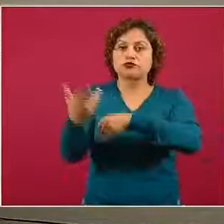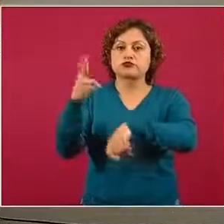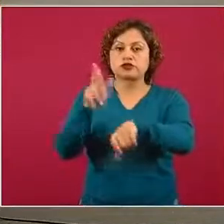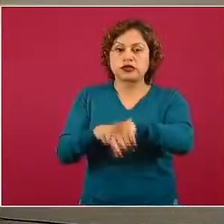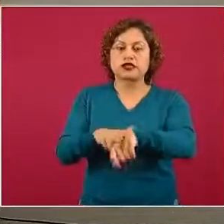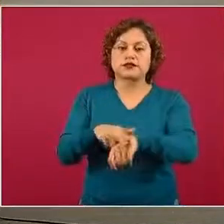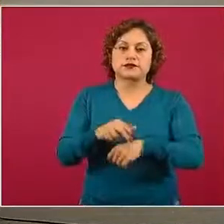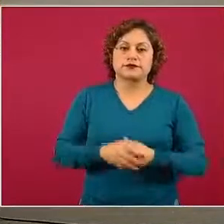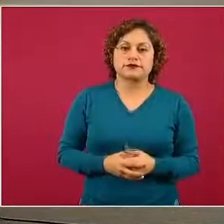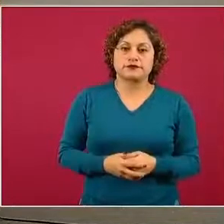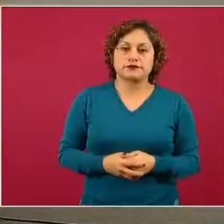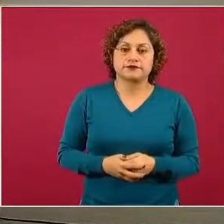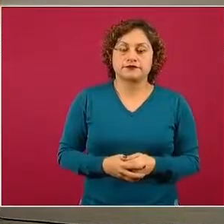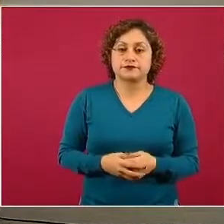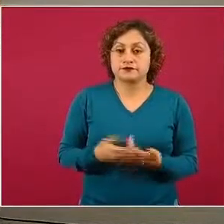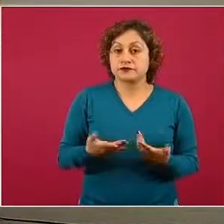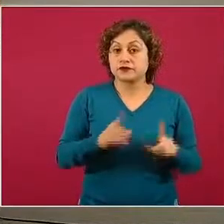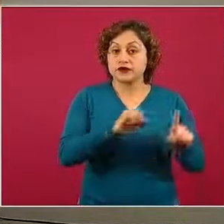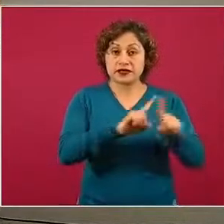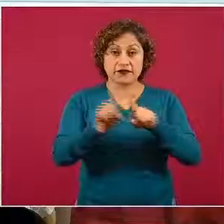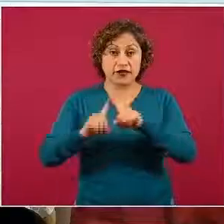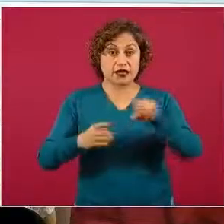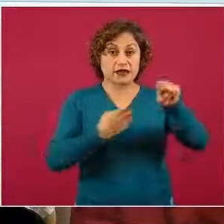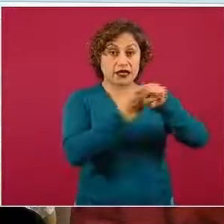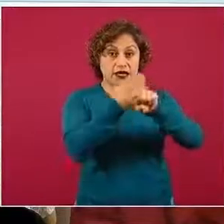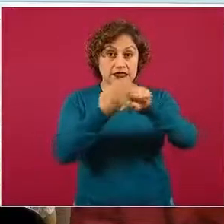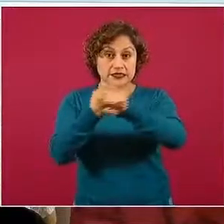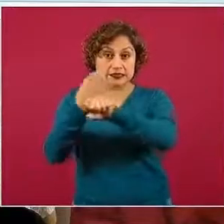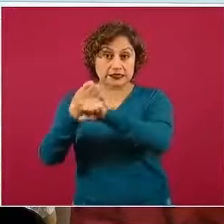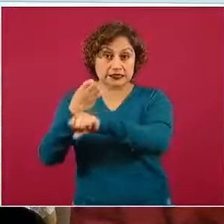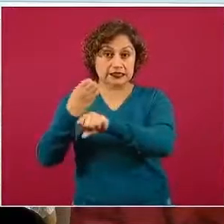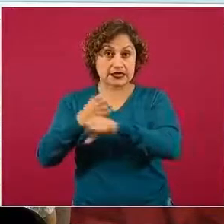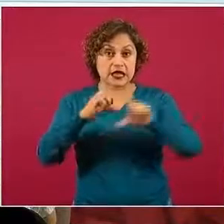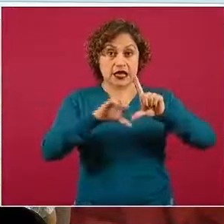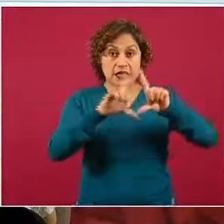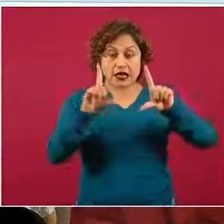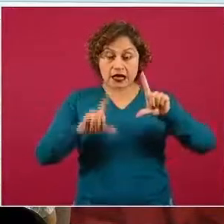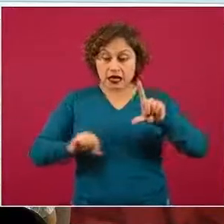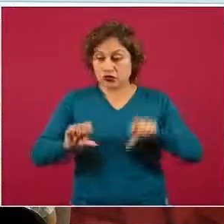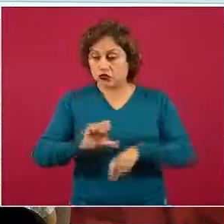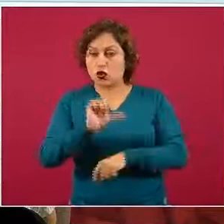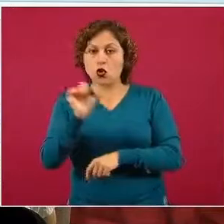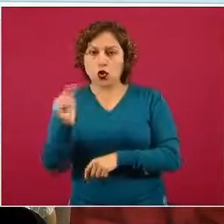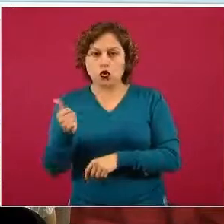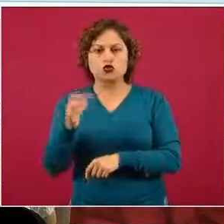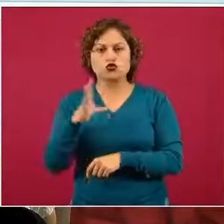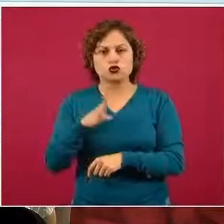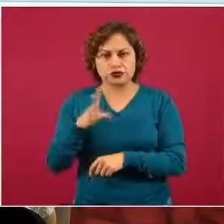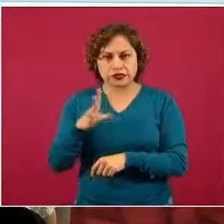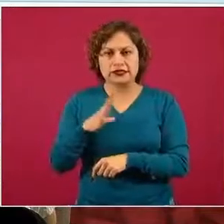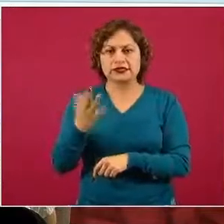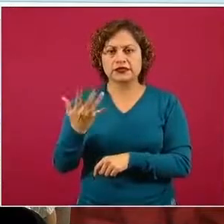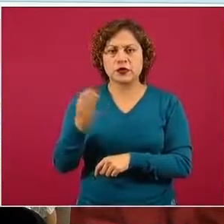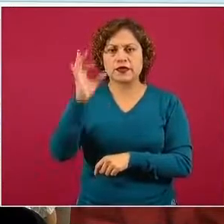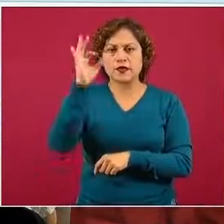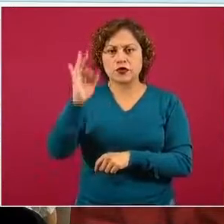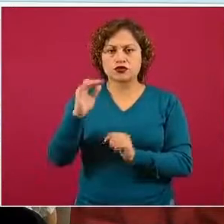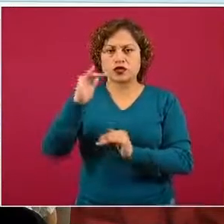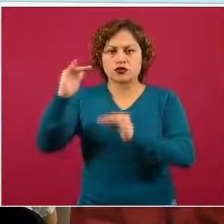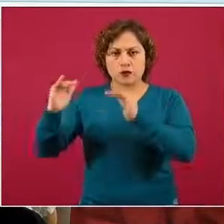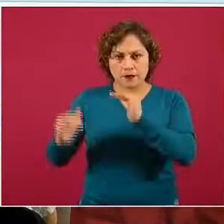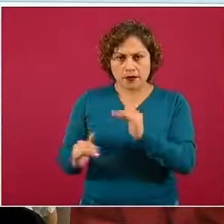gran mayoría de entidades federativas tienen menos del 50% de ocupación y, como podemos ver,